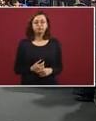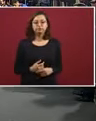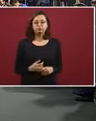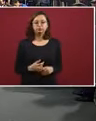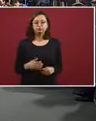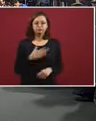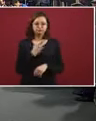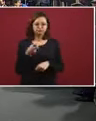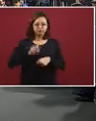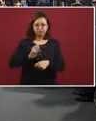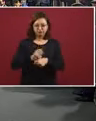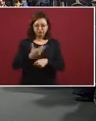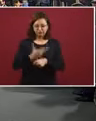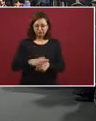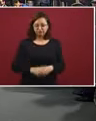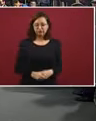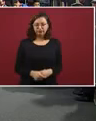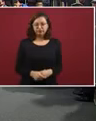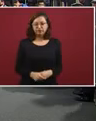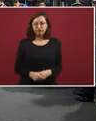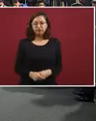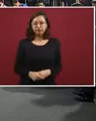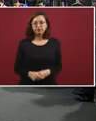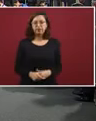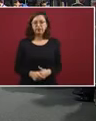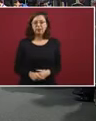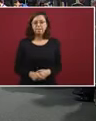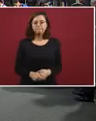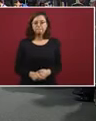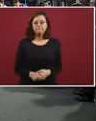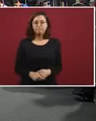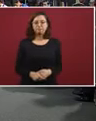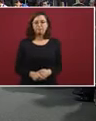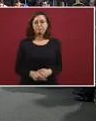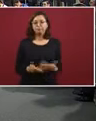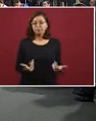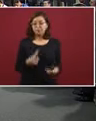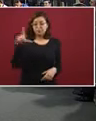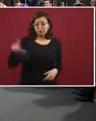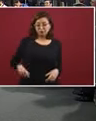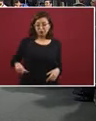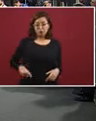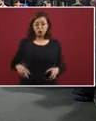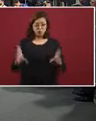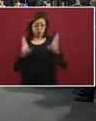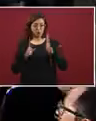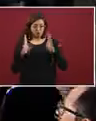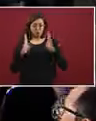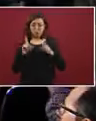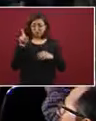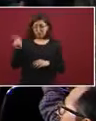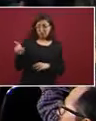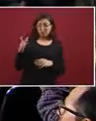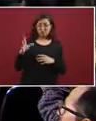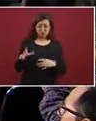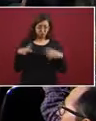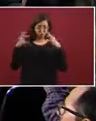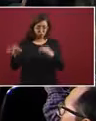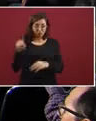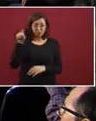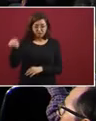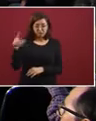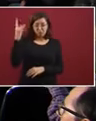Buenos días, canciller. De consolidarse un gobierno militar o ilegítimo, ¿México podría llegar a la ruptura de relaciones con Bolivia? Y al